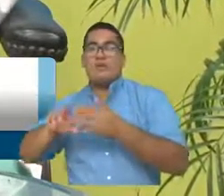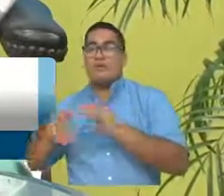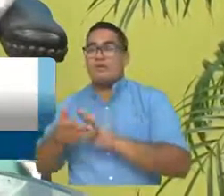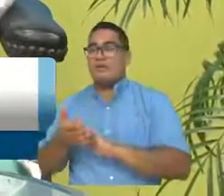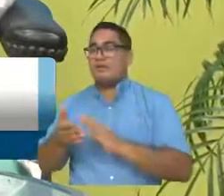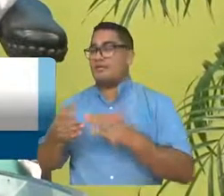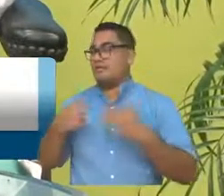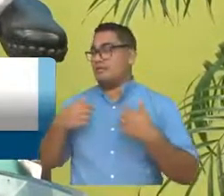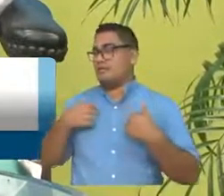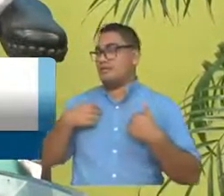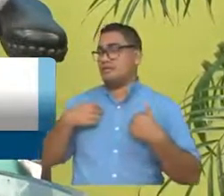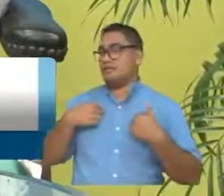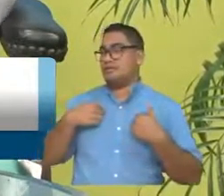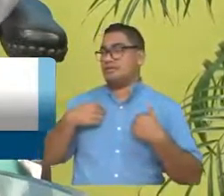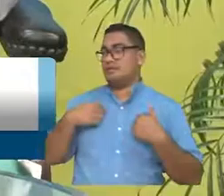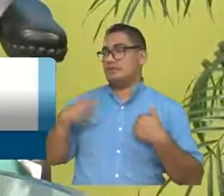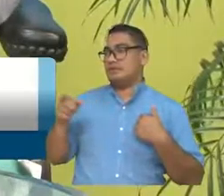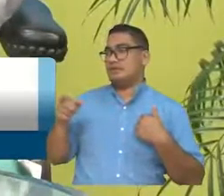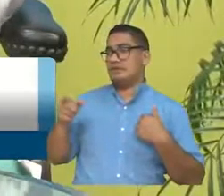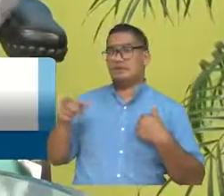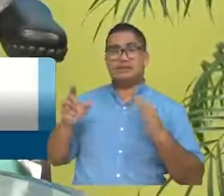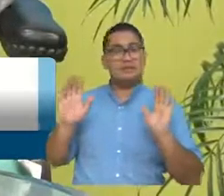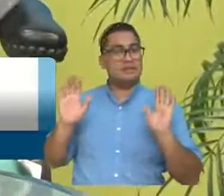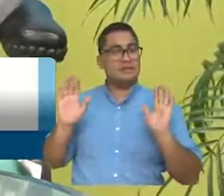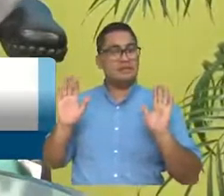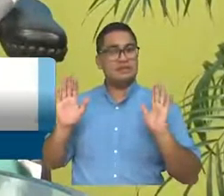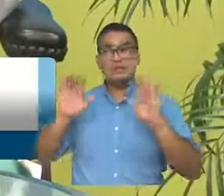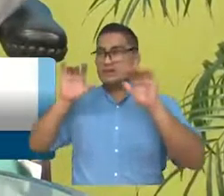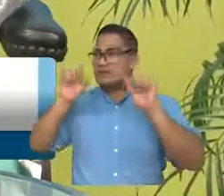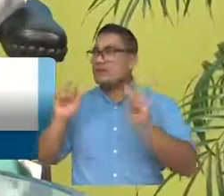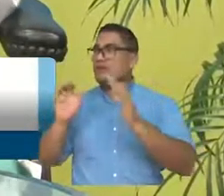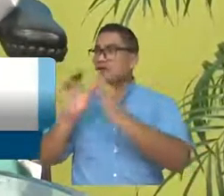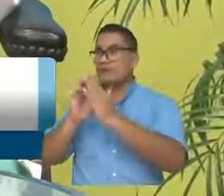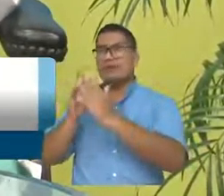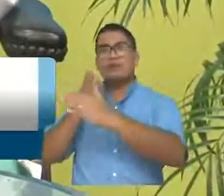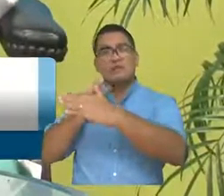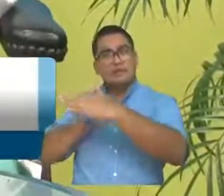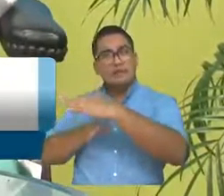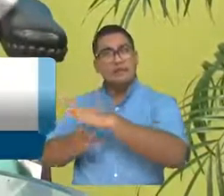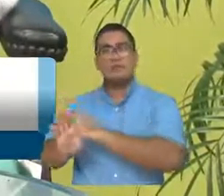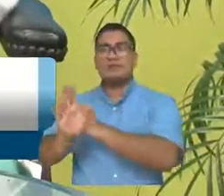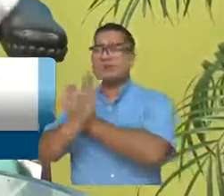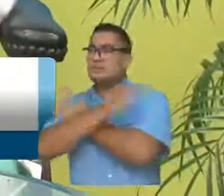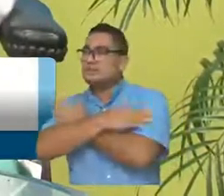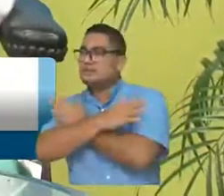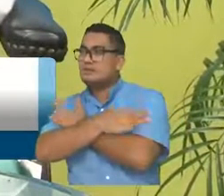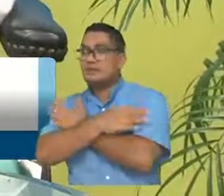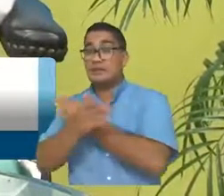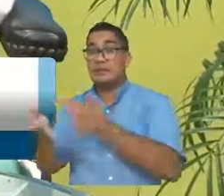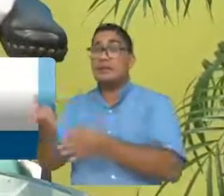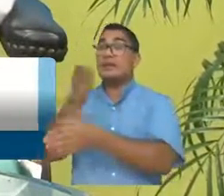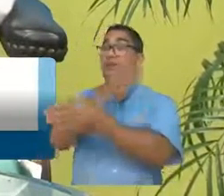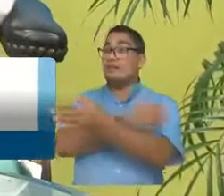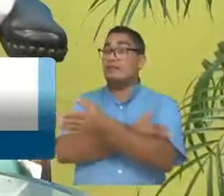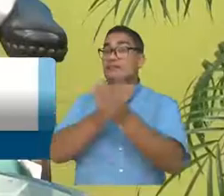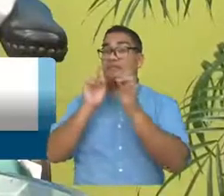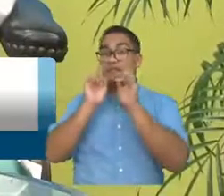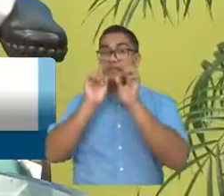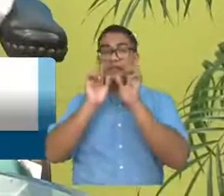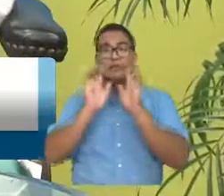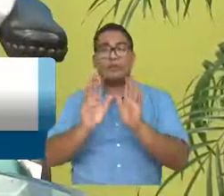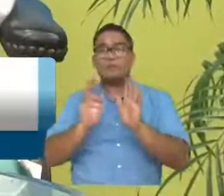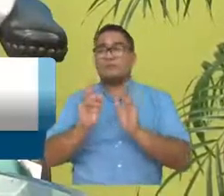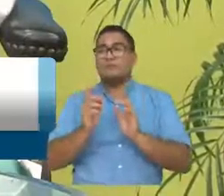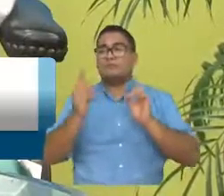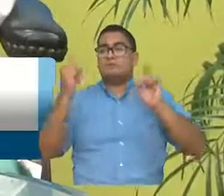pues, y darle ánimo para levantarle, que se levantase de la cama. Dice, y ahí, yo no sabía que era COVID, hasta que llegué